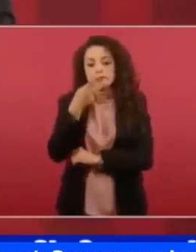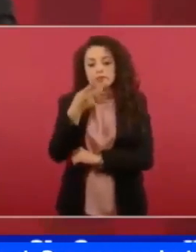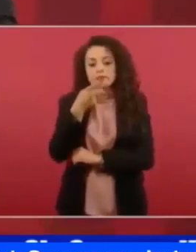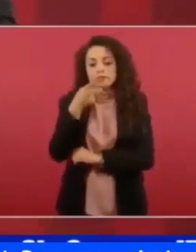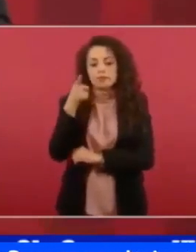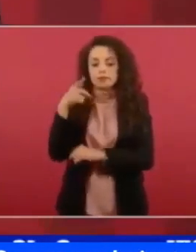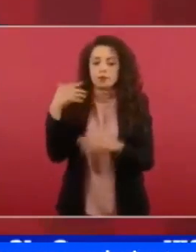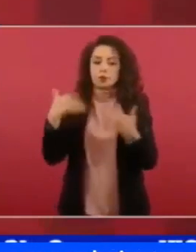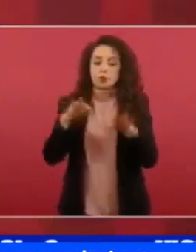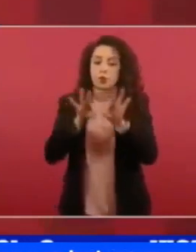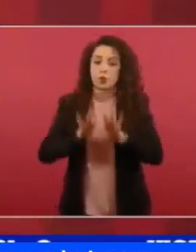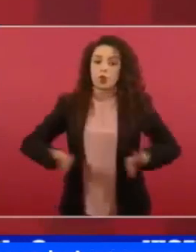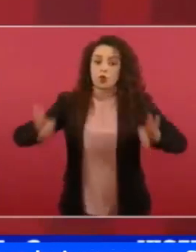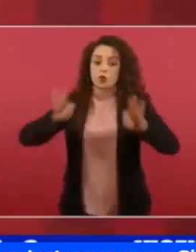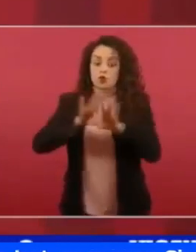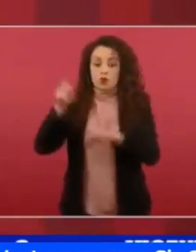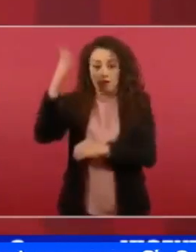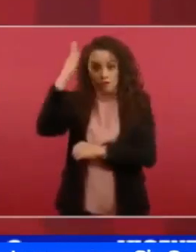dirigente